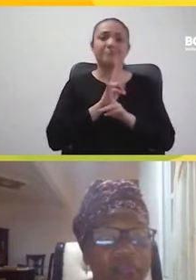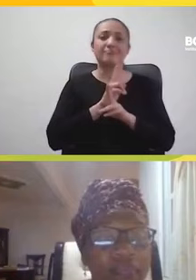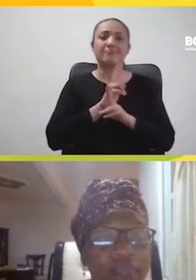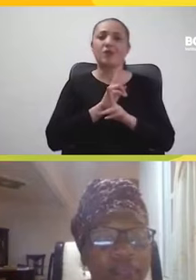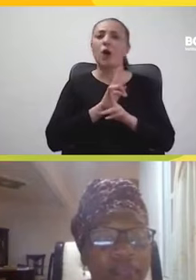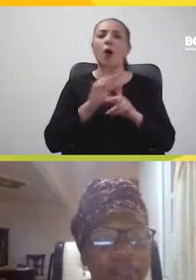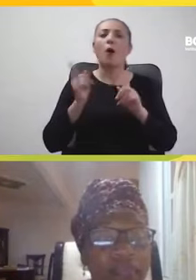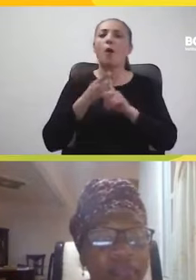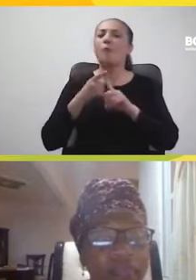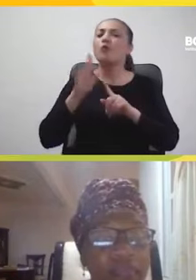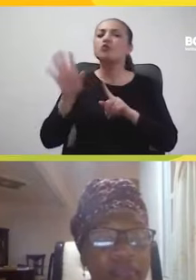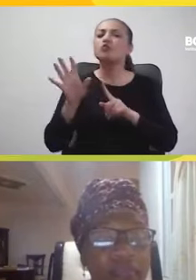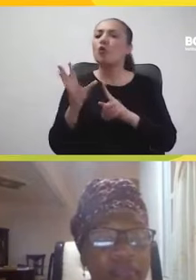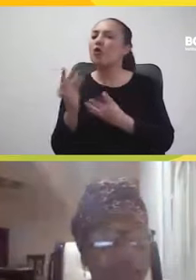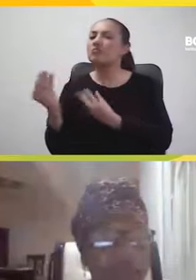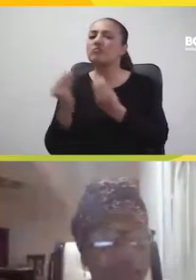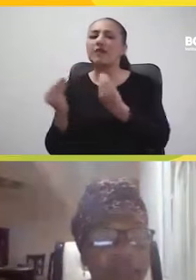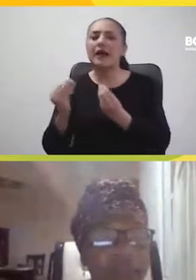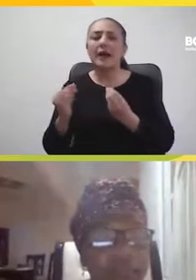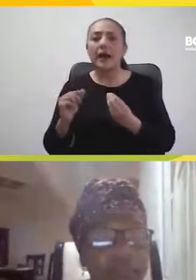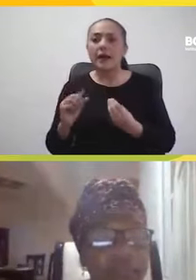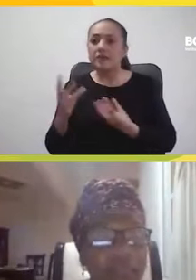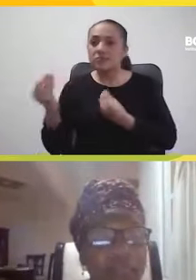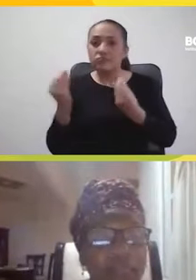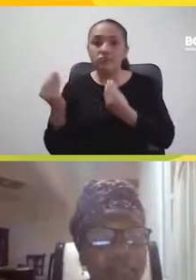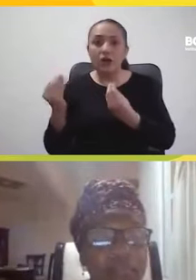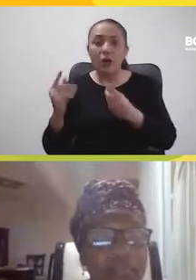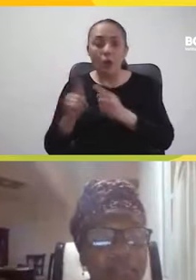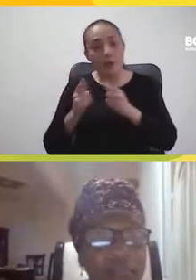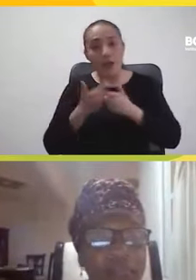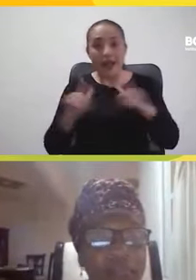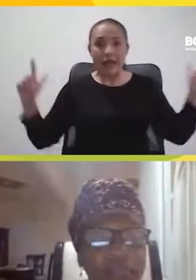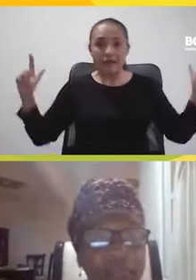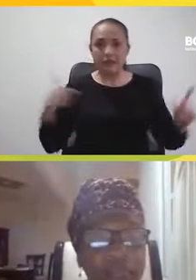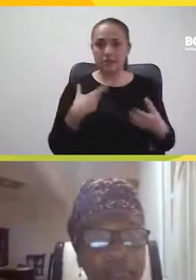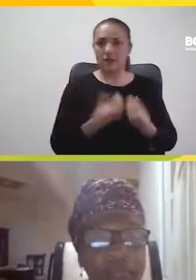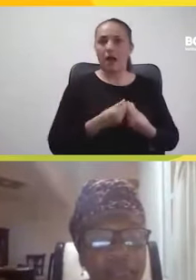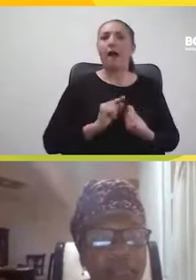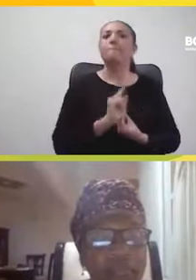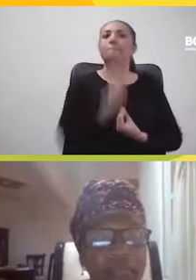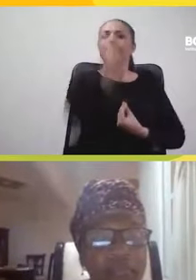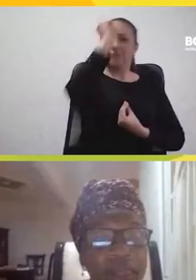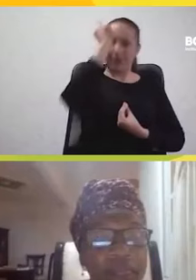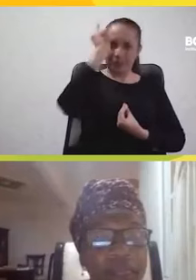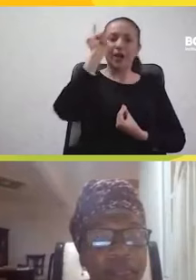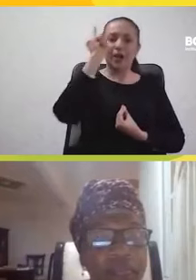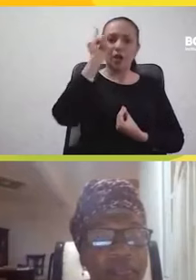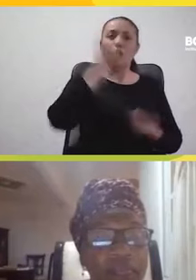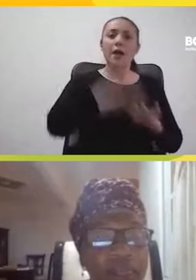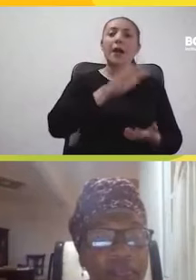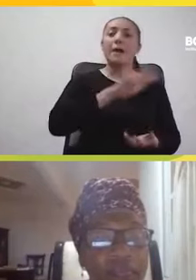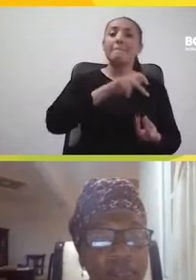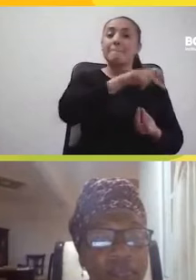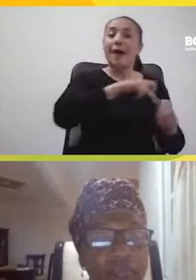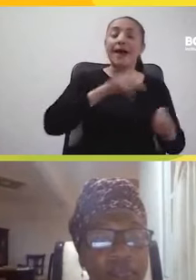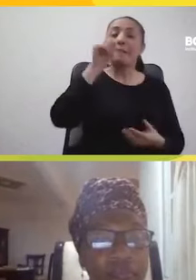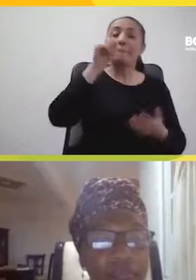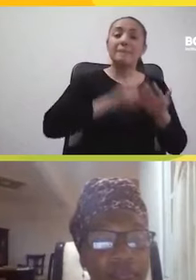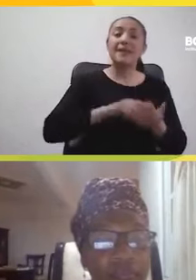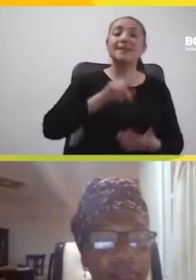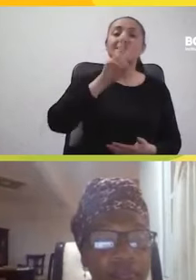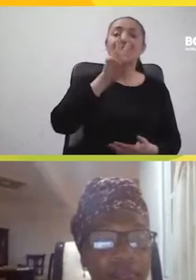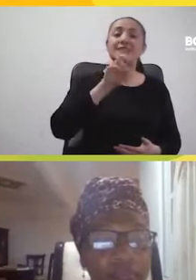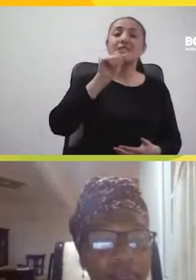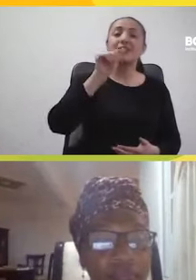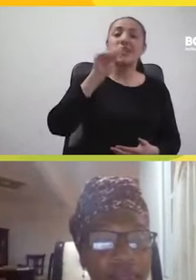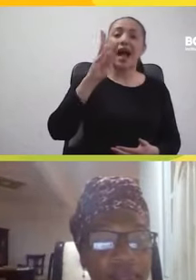primeros pueblos libres en las Américas. Palenque en 1714 siembra las